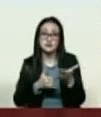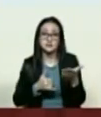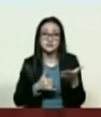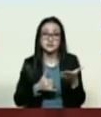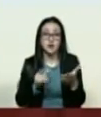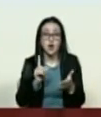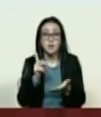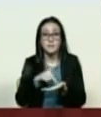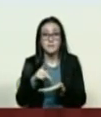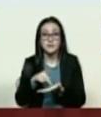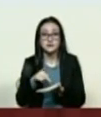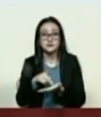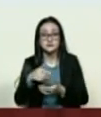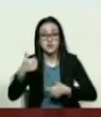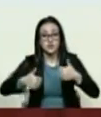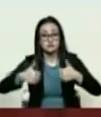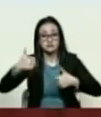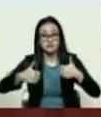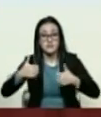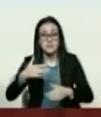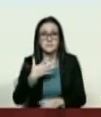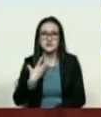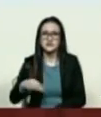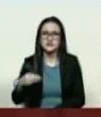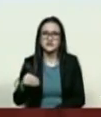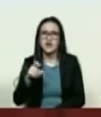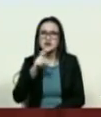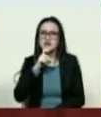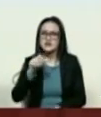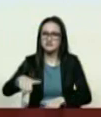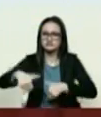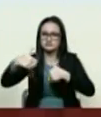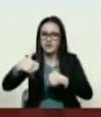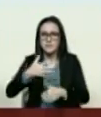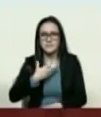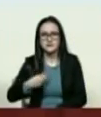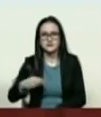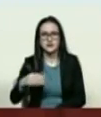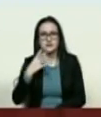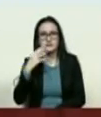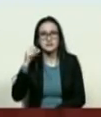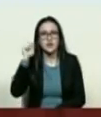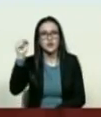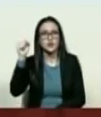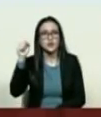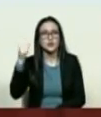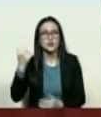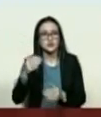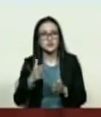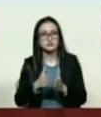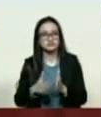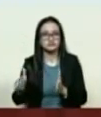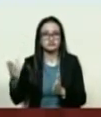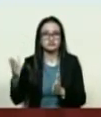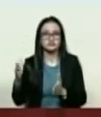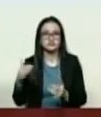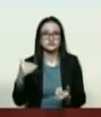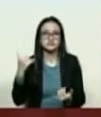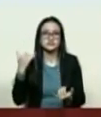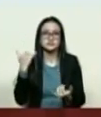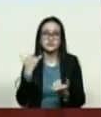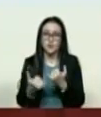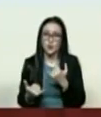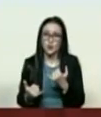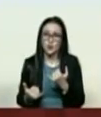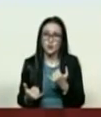no participe en las elecciones presidenciales, entonces ¿con quién se mediría el presidente de la República para estos comicios? Y por último,